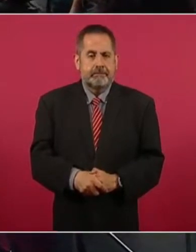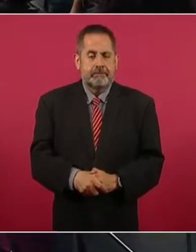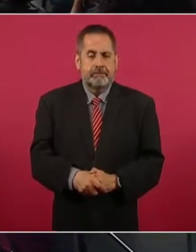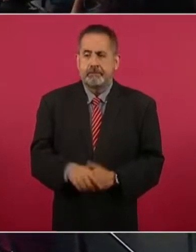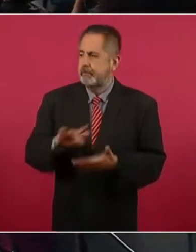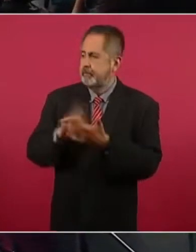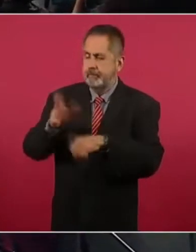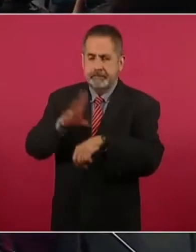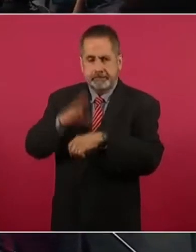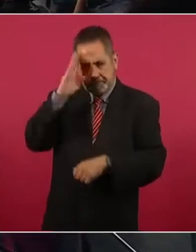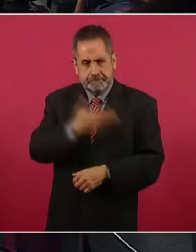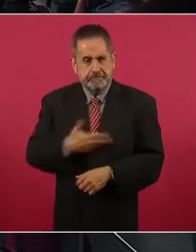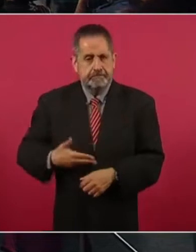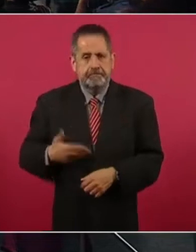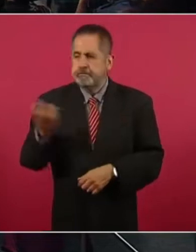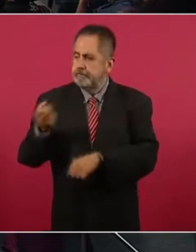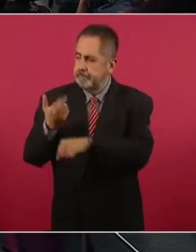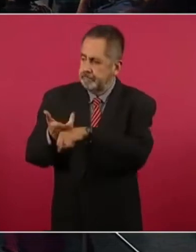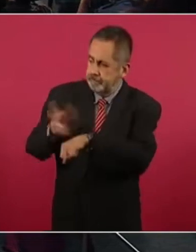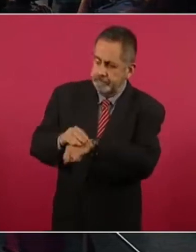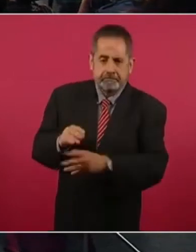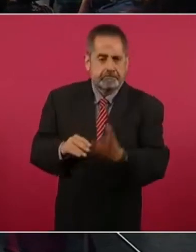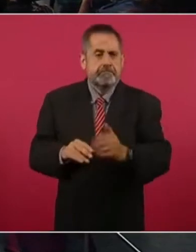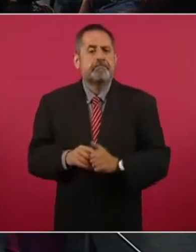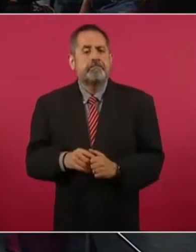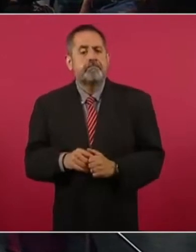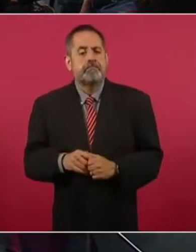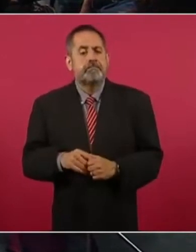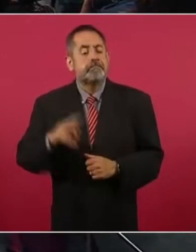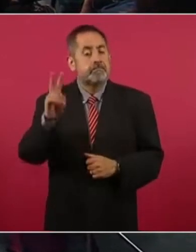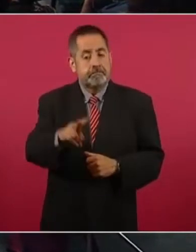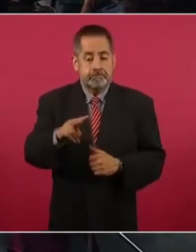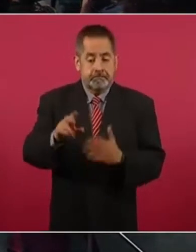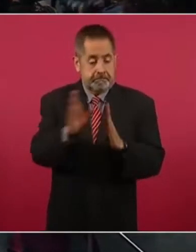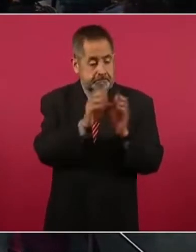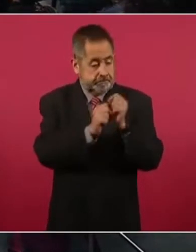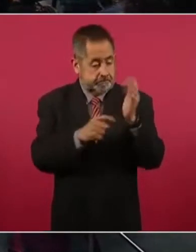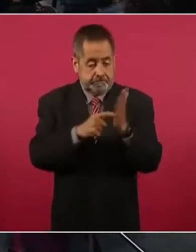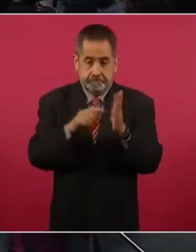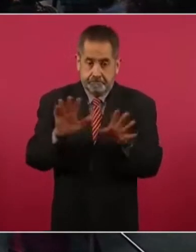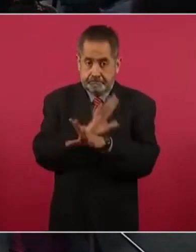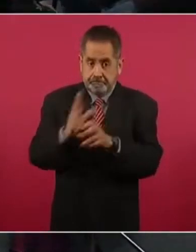Gracias. Con su permiso, señor presidente, secretaria Rosa Isela. Efectivamente, hubo una reforma constitucional